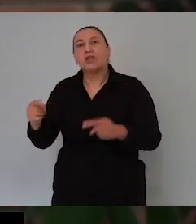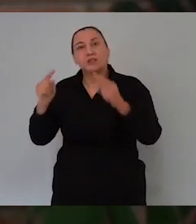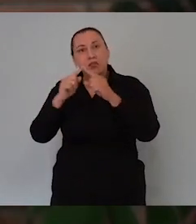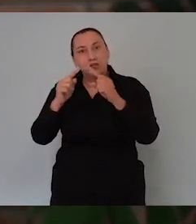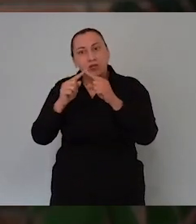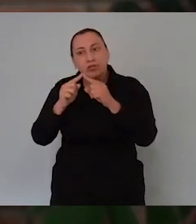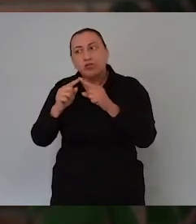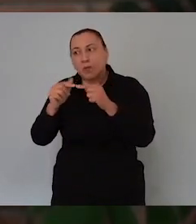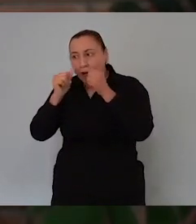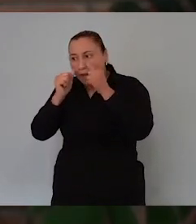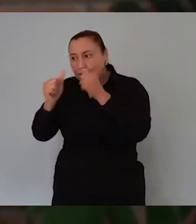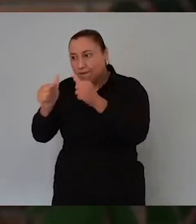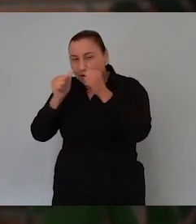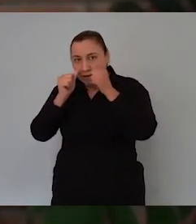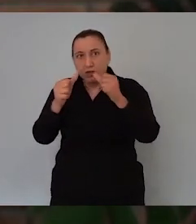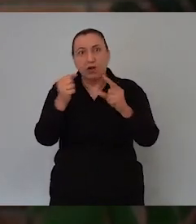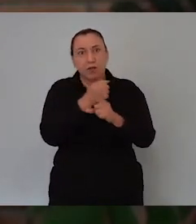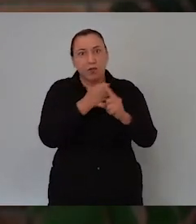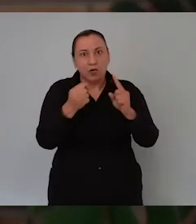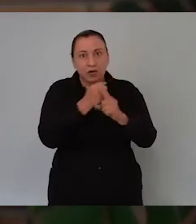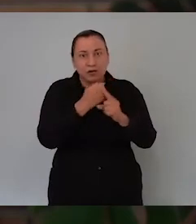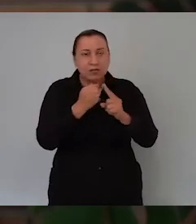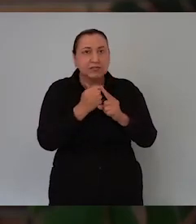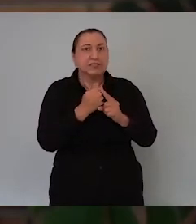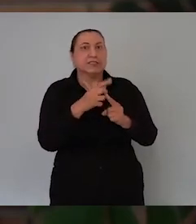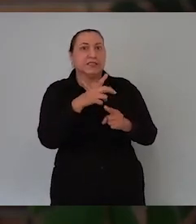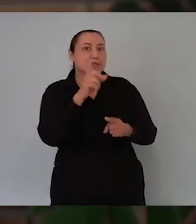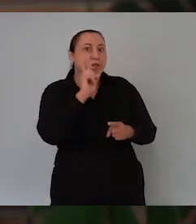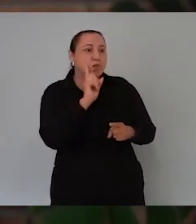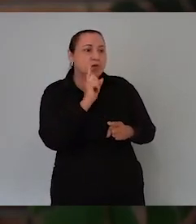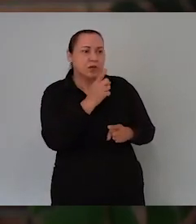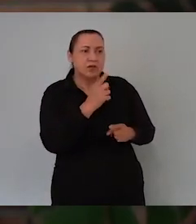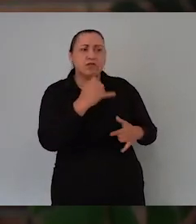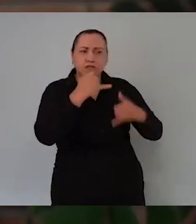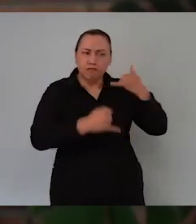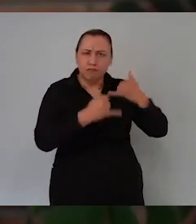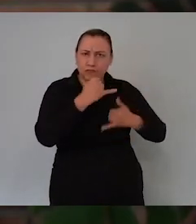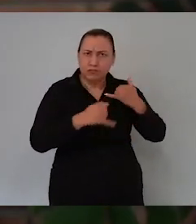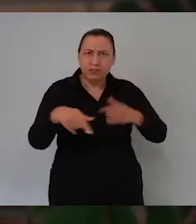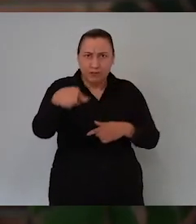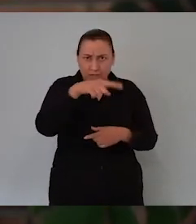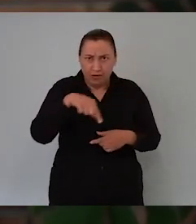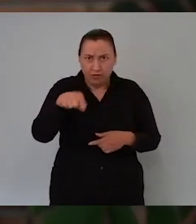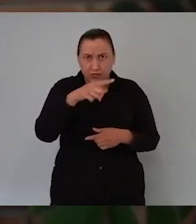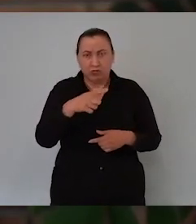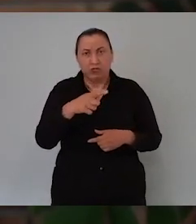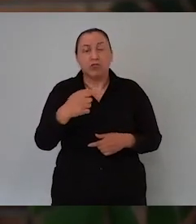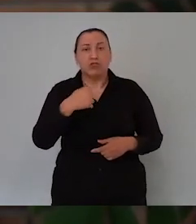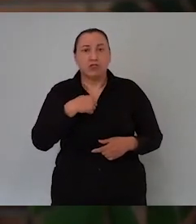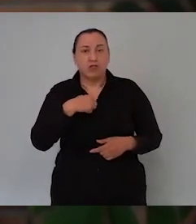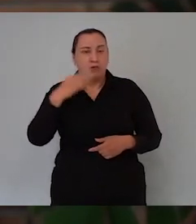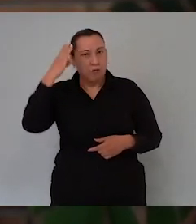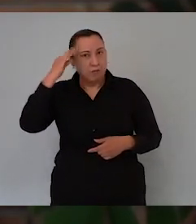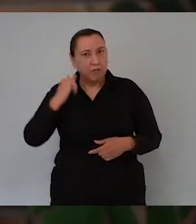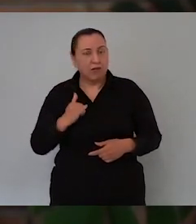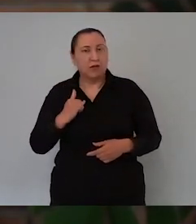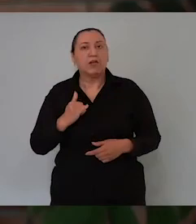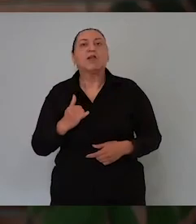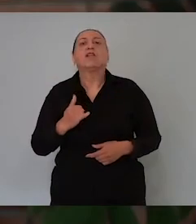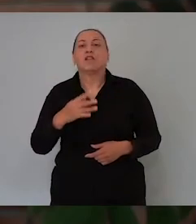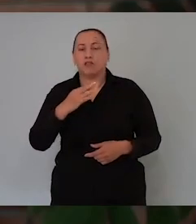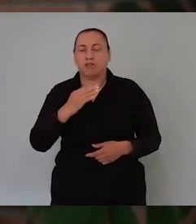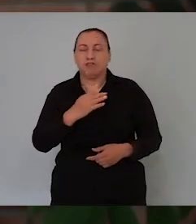mujer. Tercero, instituciones para la atención a la violencia de género que garanticen plena justicia para